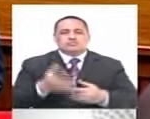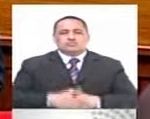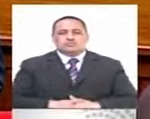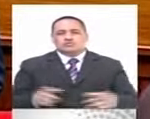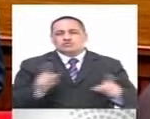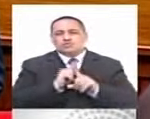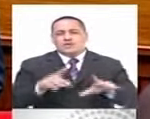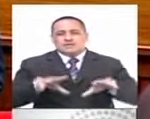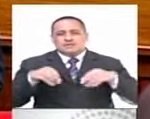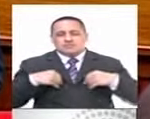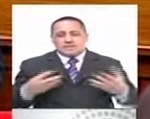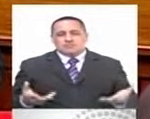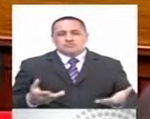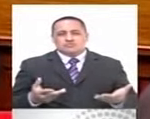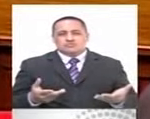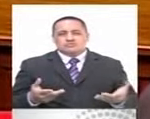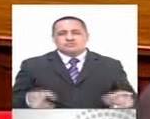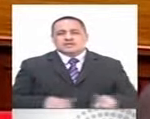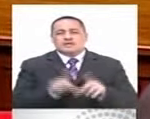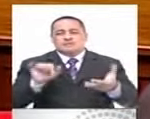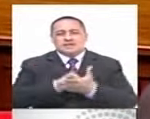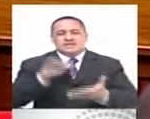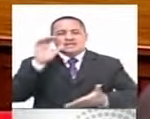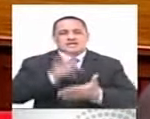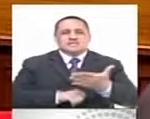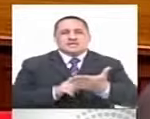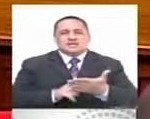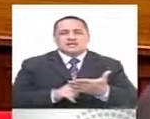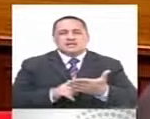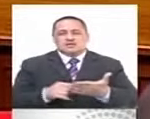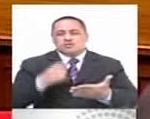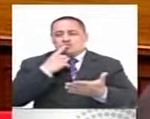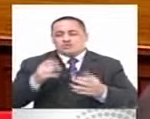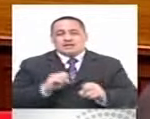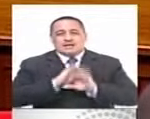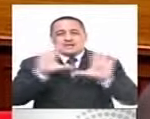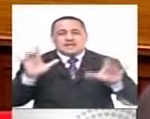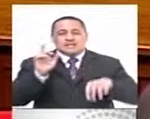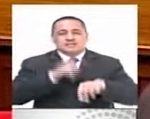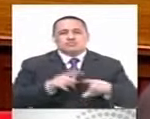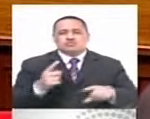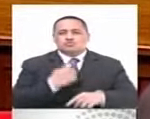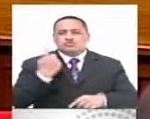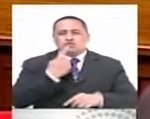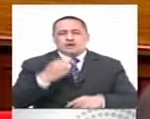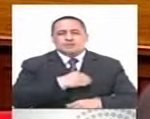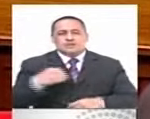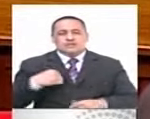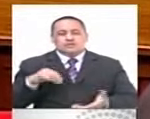No permitamos quitarle una magnífica oportunidad, no solamente a los